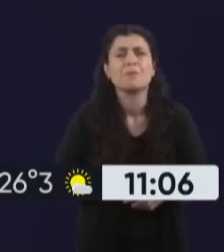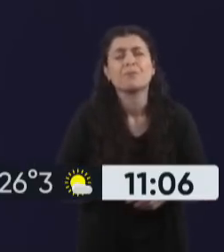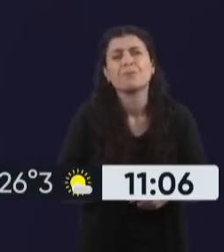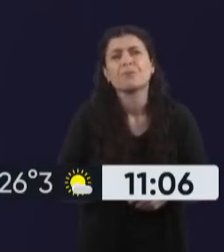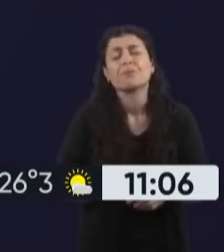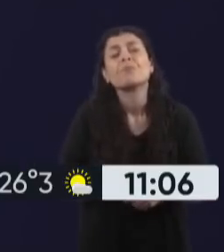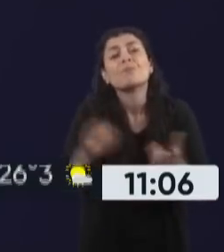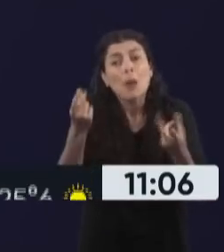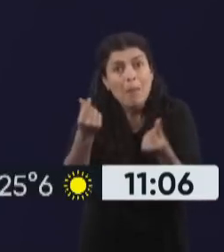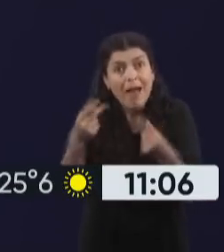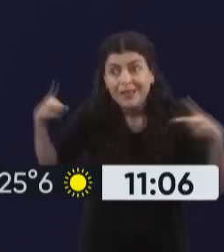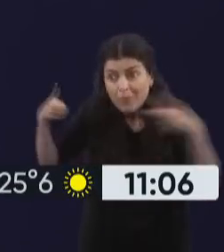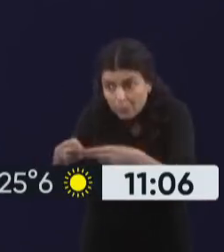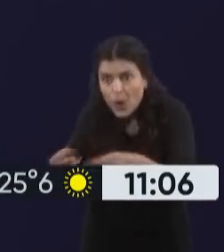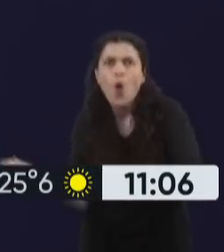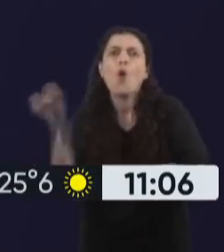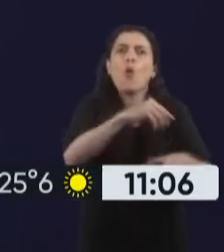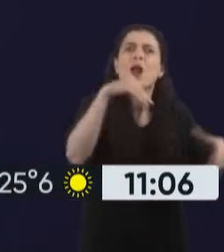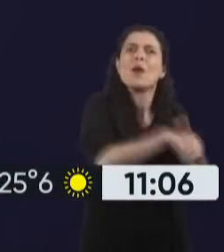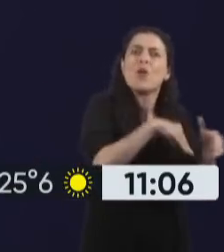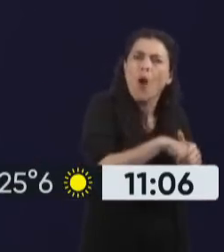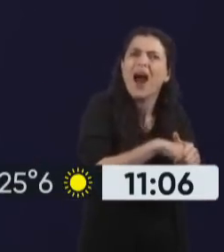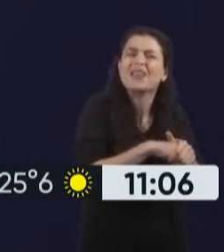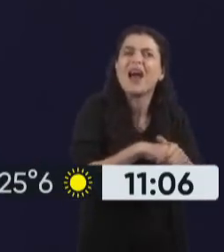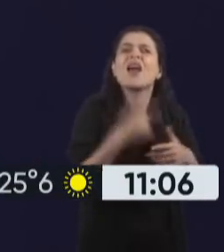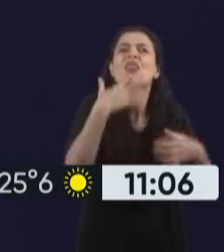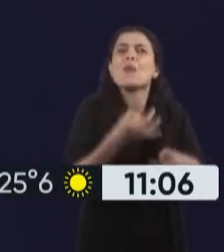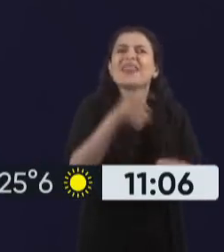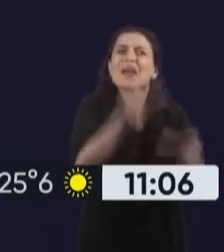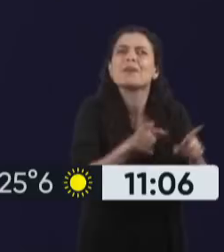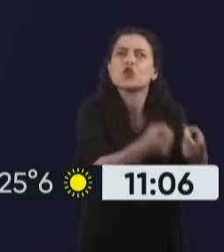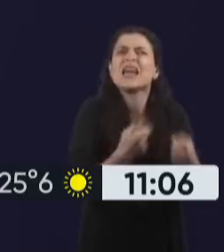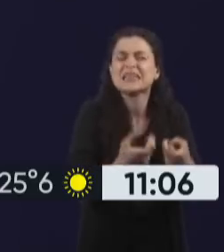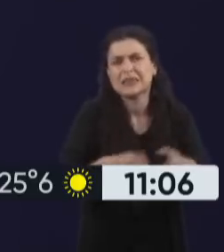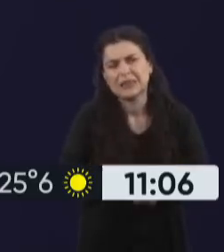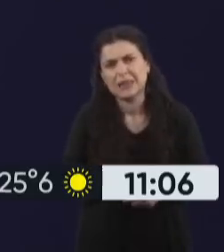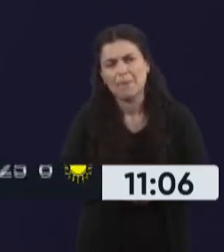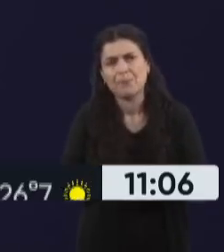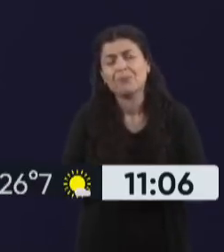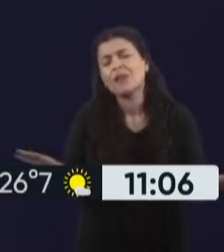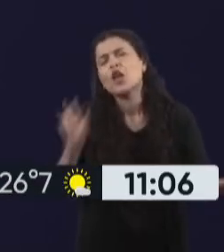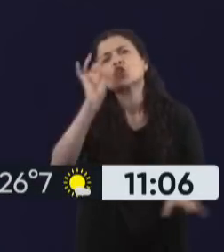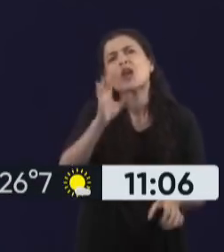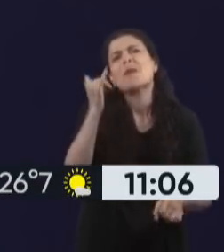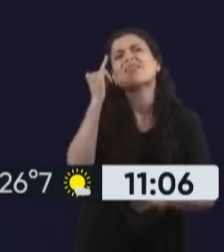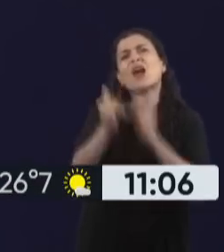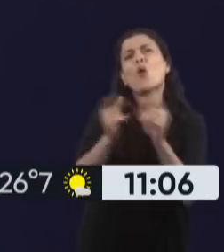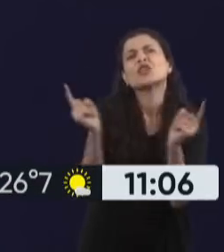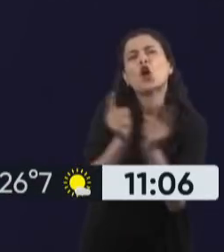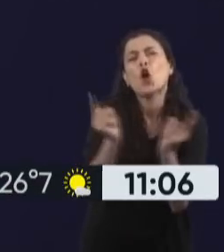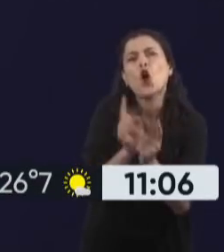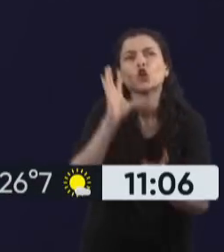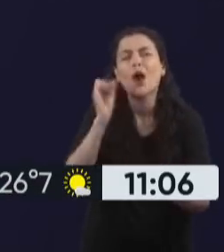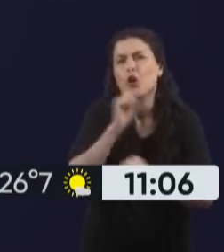dinero vuelva a los contribuyentes de donde nunca debió haberse ido. Solo para ilustrar un poco lo que